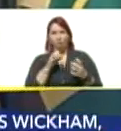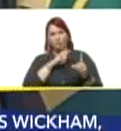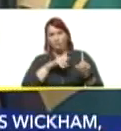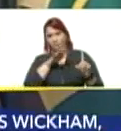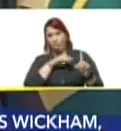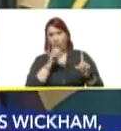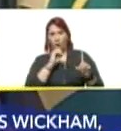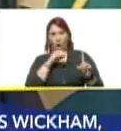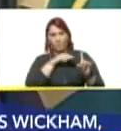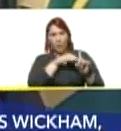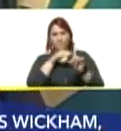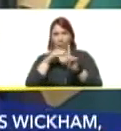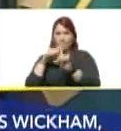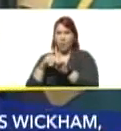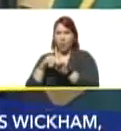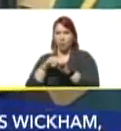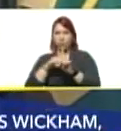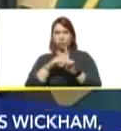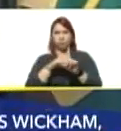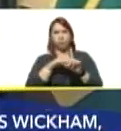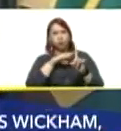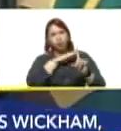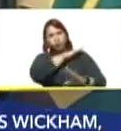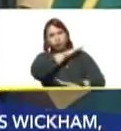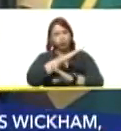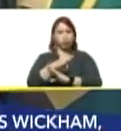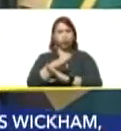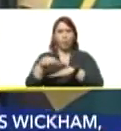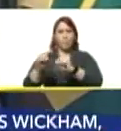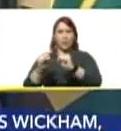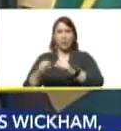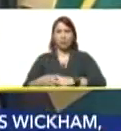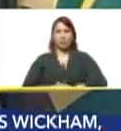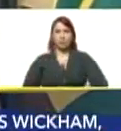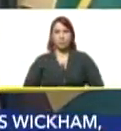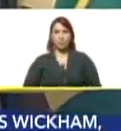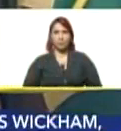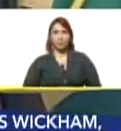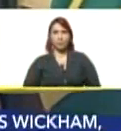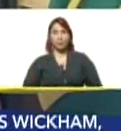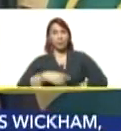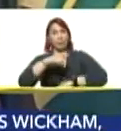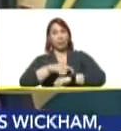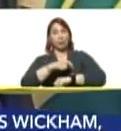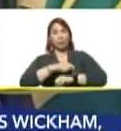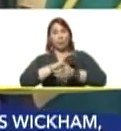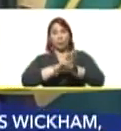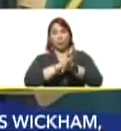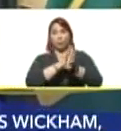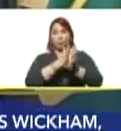las amenazas y las agresiones imperialistas es un tiempo caduco,